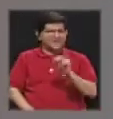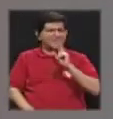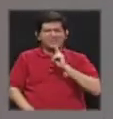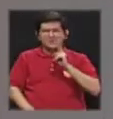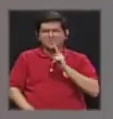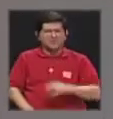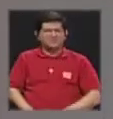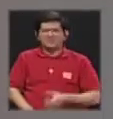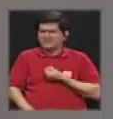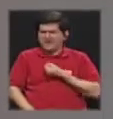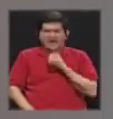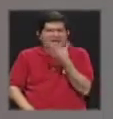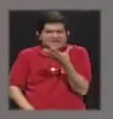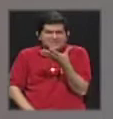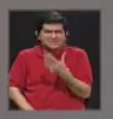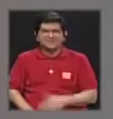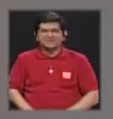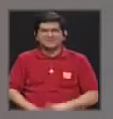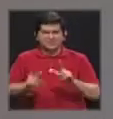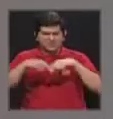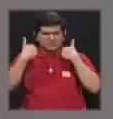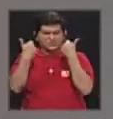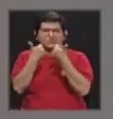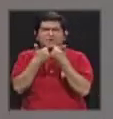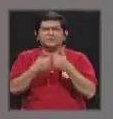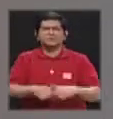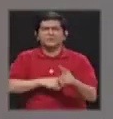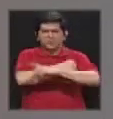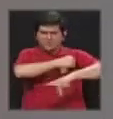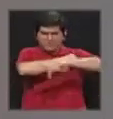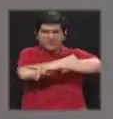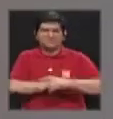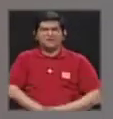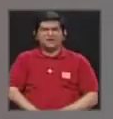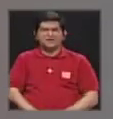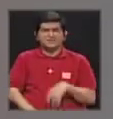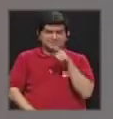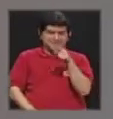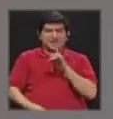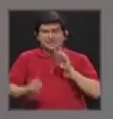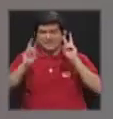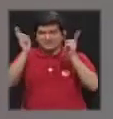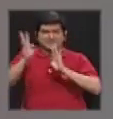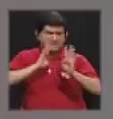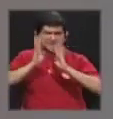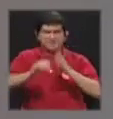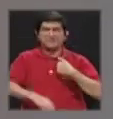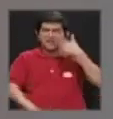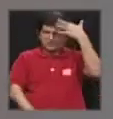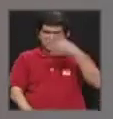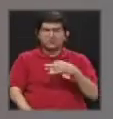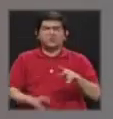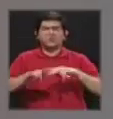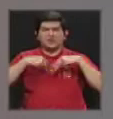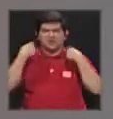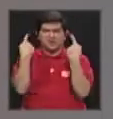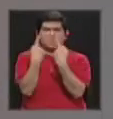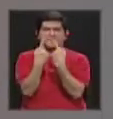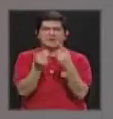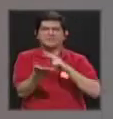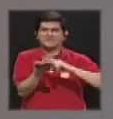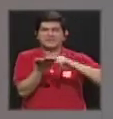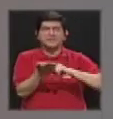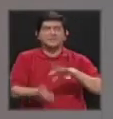hay una manifestación de las fuerzas vivas de nuestro país para pronunciarse al respecto, yo creo que el Partido Liberación buscará